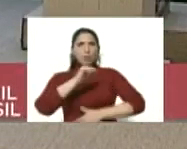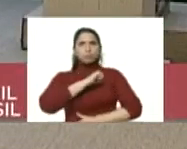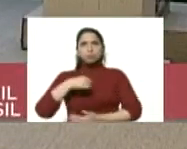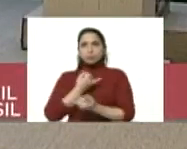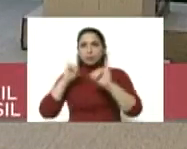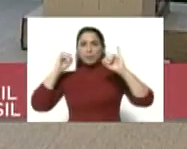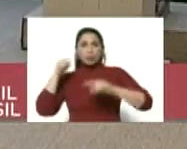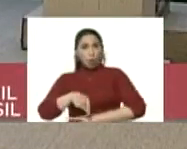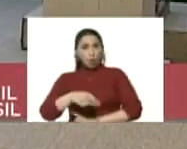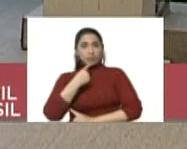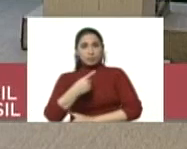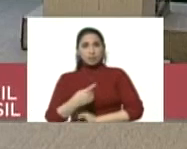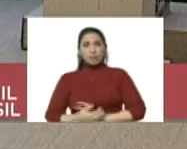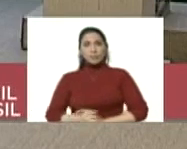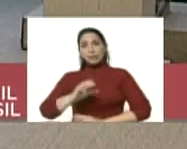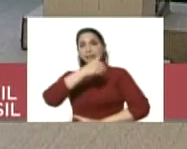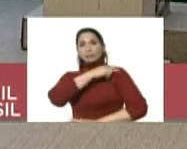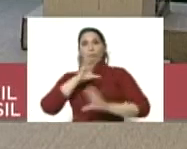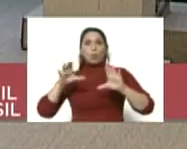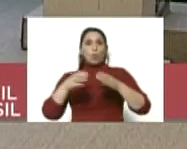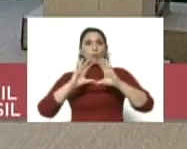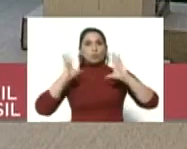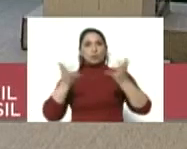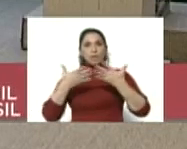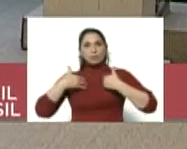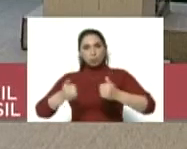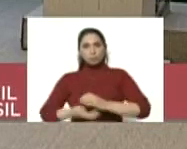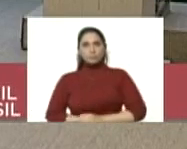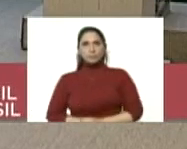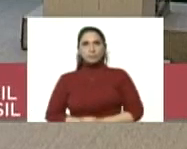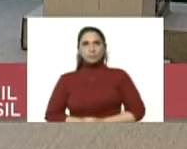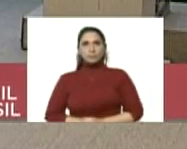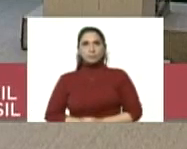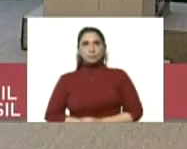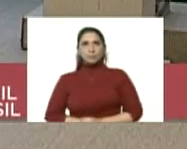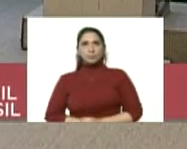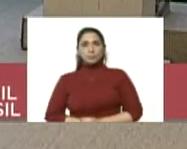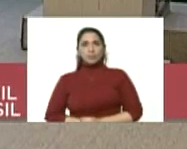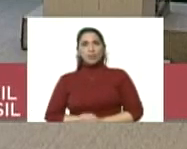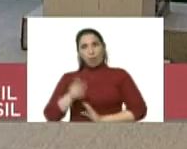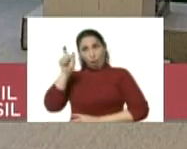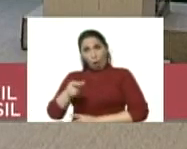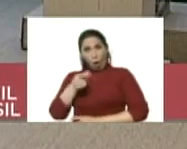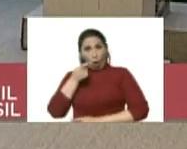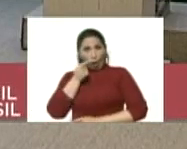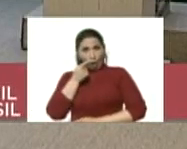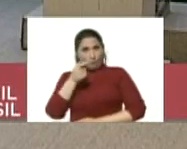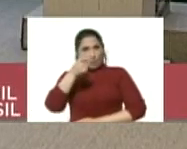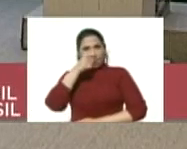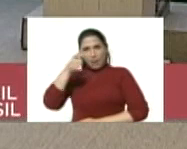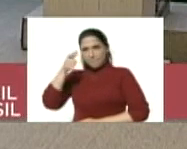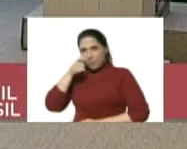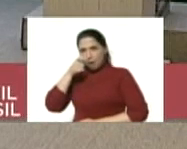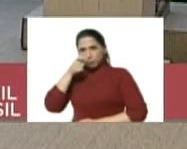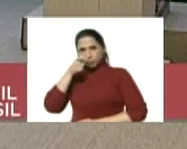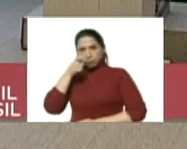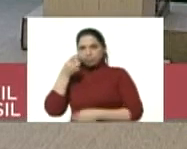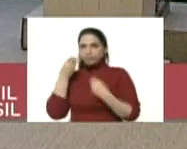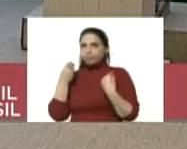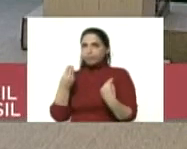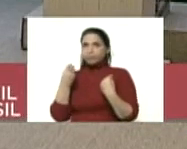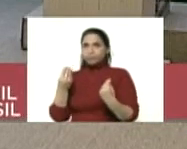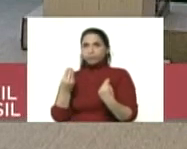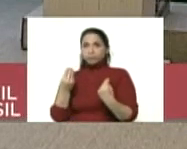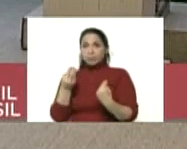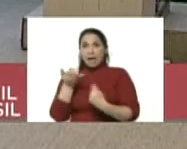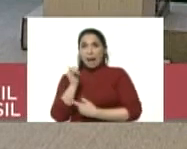Hoy decía el director de la Organización Mundial de la Salud, él ha venido observando, esta organización ha venido observando que ya